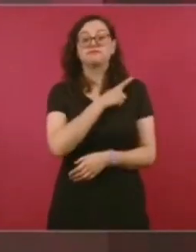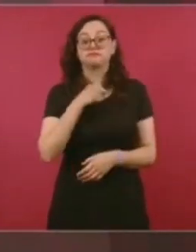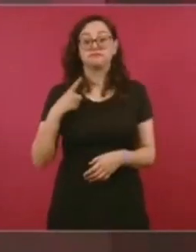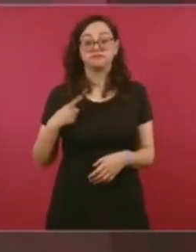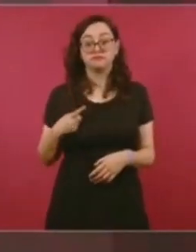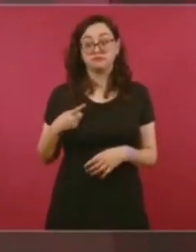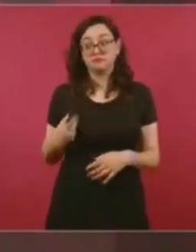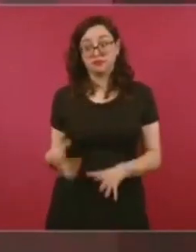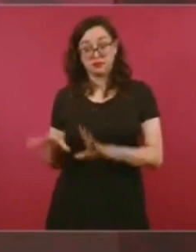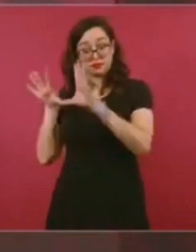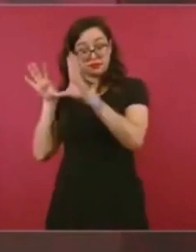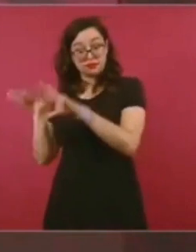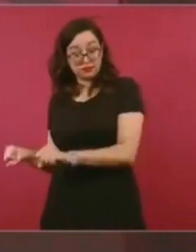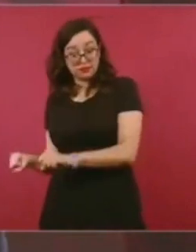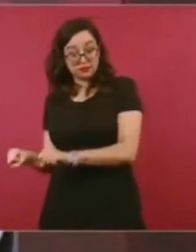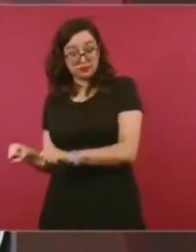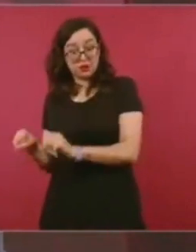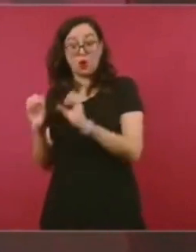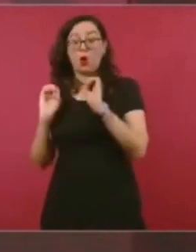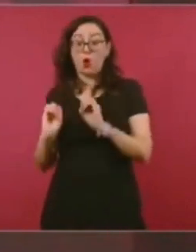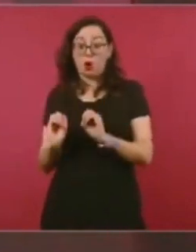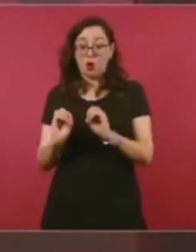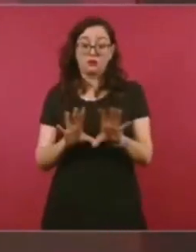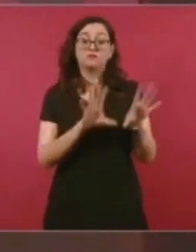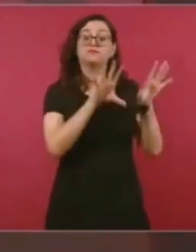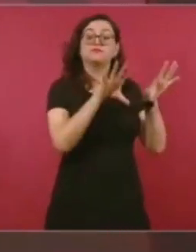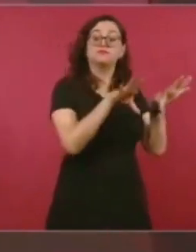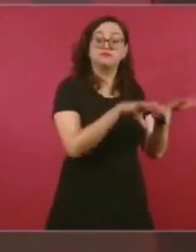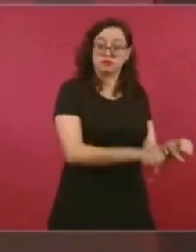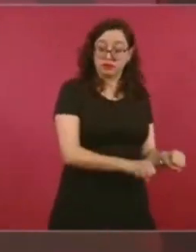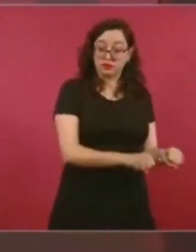simulación de manera sincera